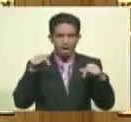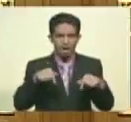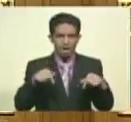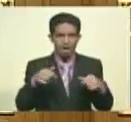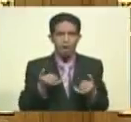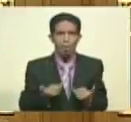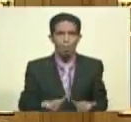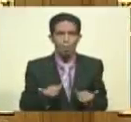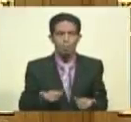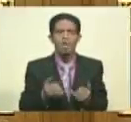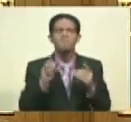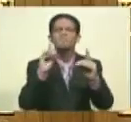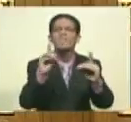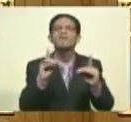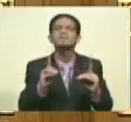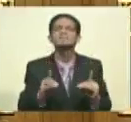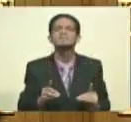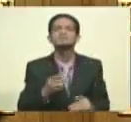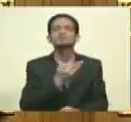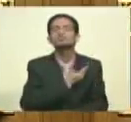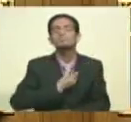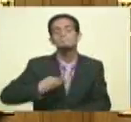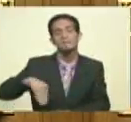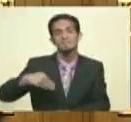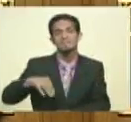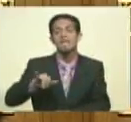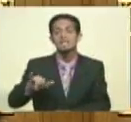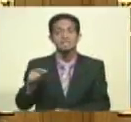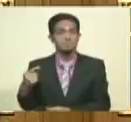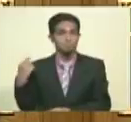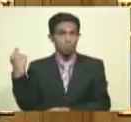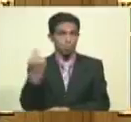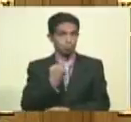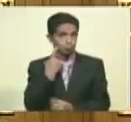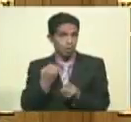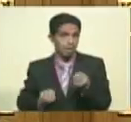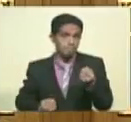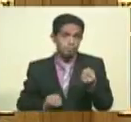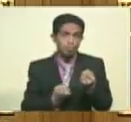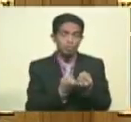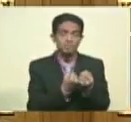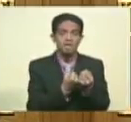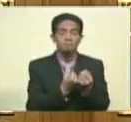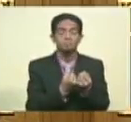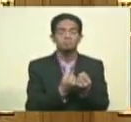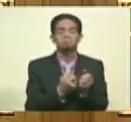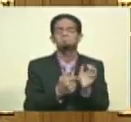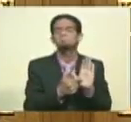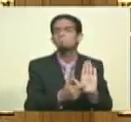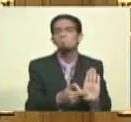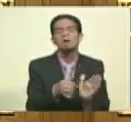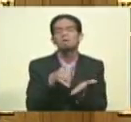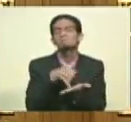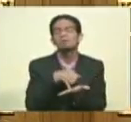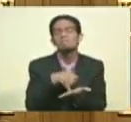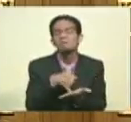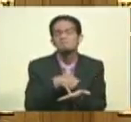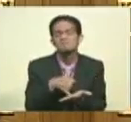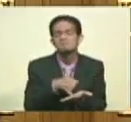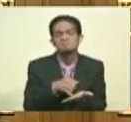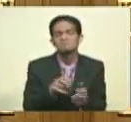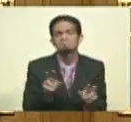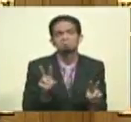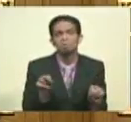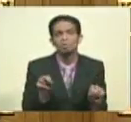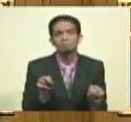el presidente Maduro y que todos nosotros apoyamos, no es muestra de debilidad, también se dijo aquí,